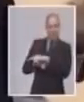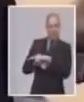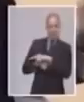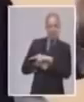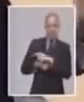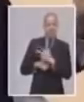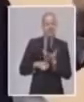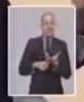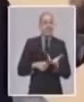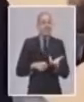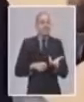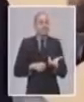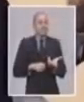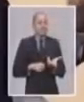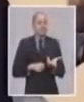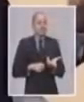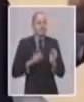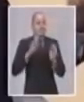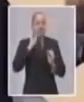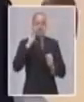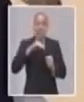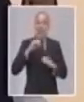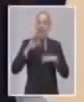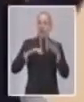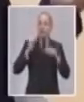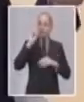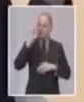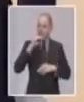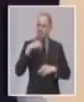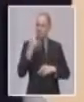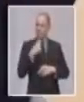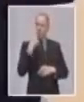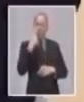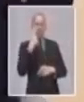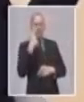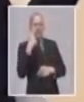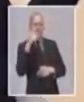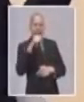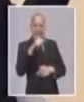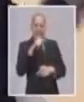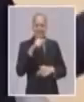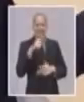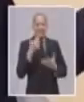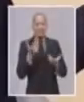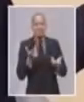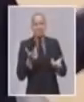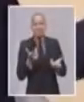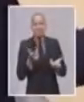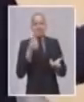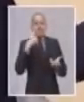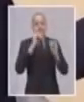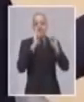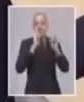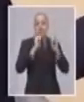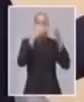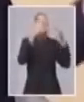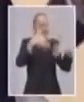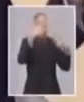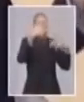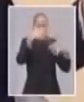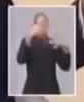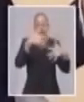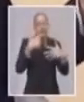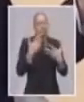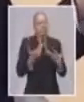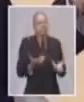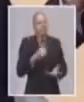la noticia, pero al final no se profundiza en nada. Porque cuando uno ve estas redes, hay una cascada que es imposible seguir o